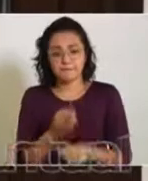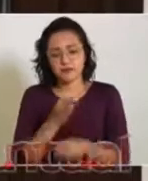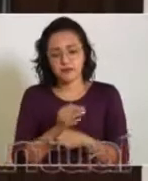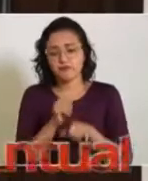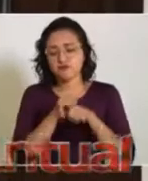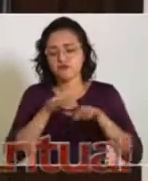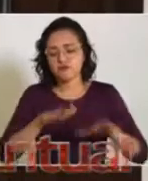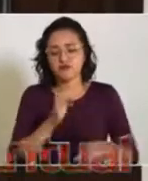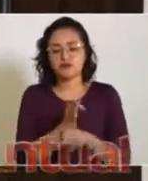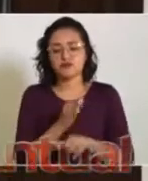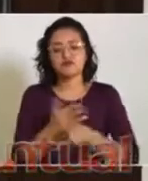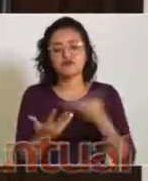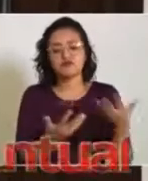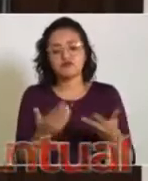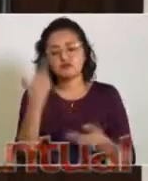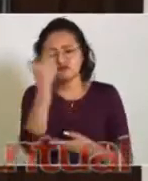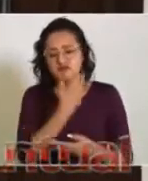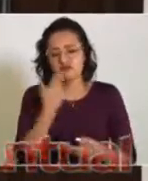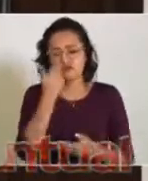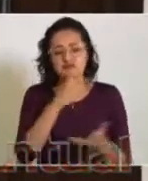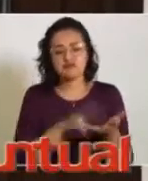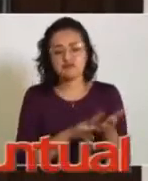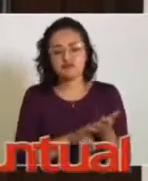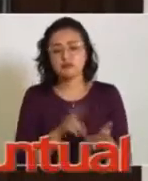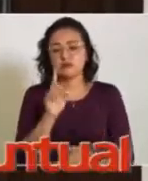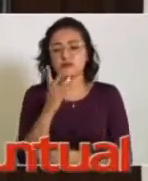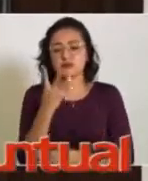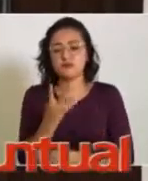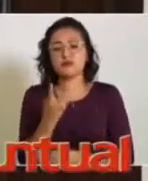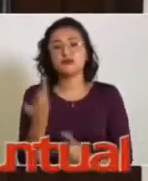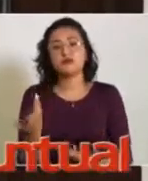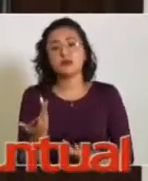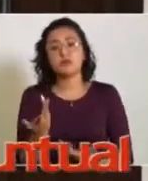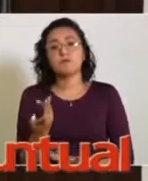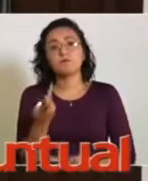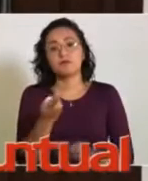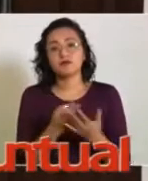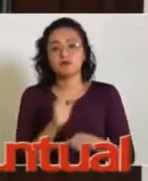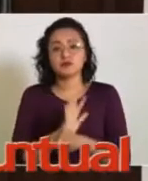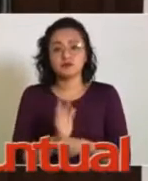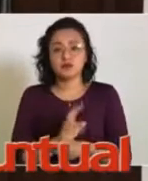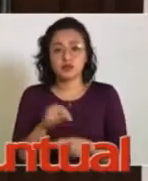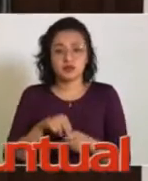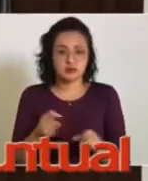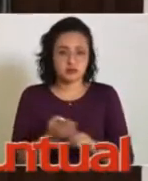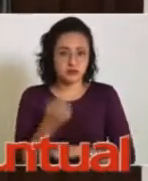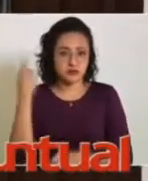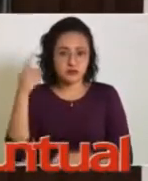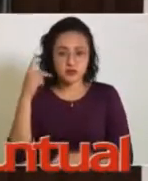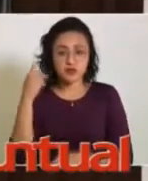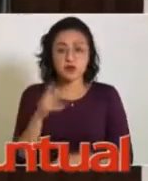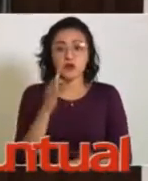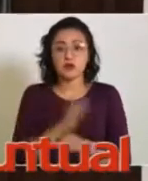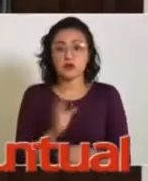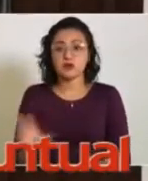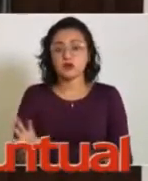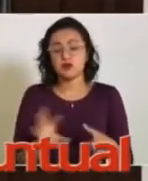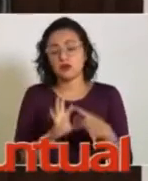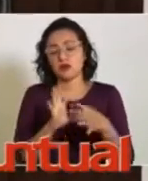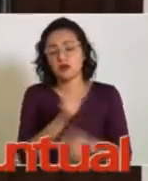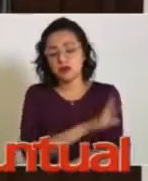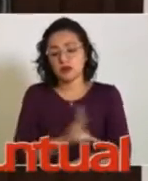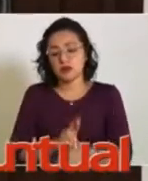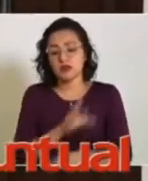Para informarles, se han llevado a cabo la revisión y validación de 34 protocolos de cines en el Estado. La Coordinación General